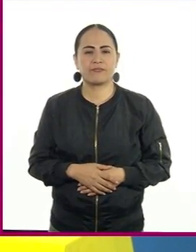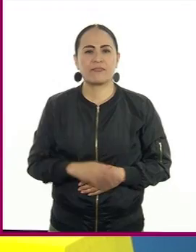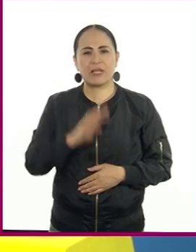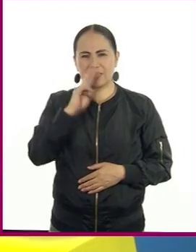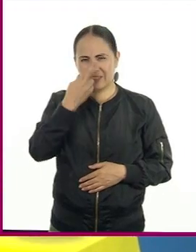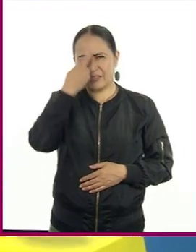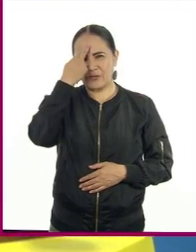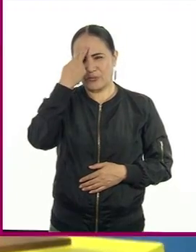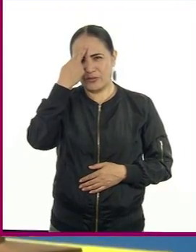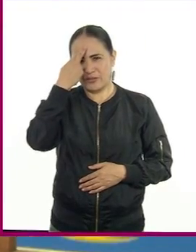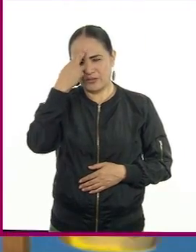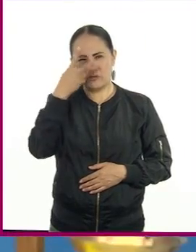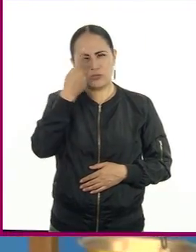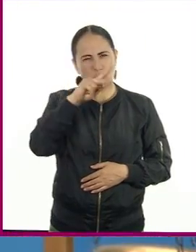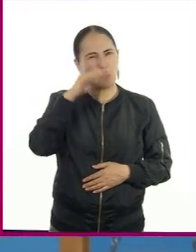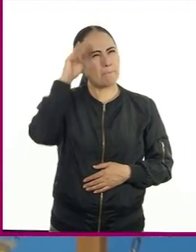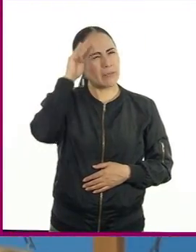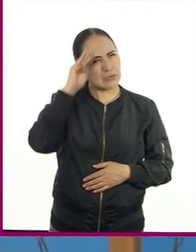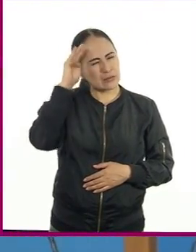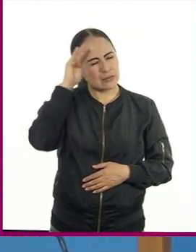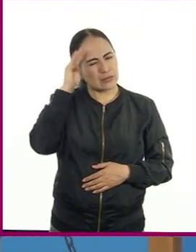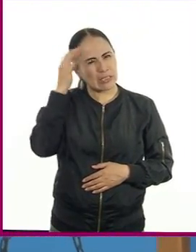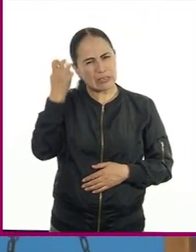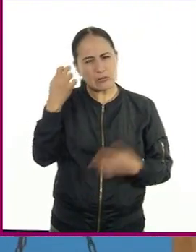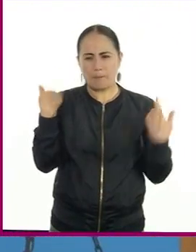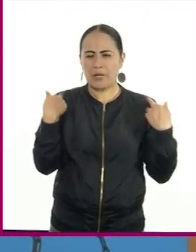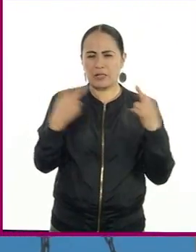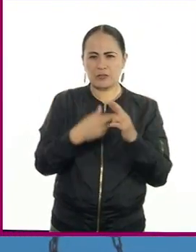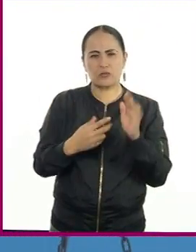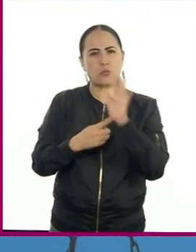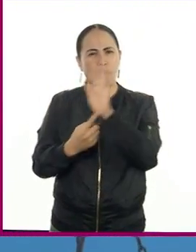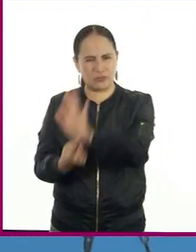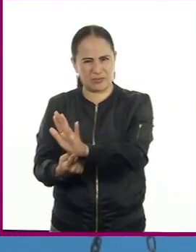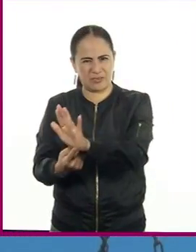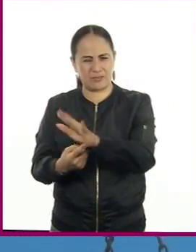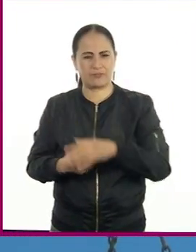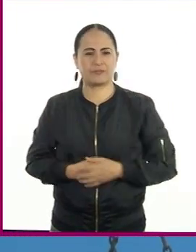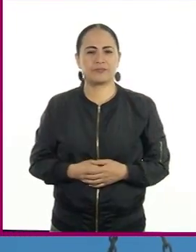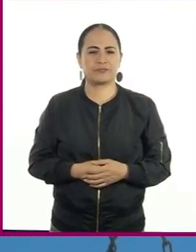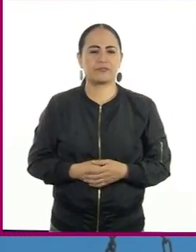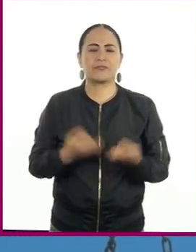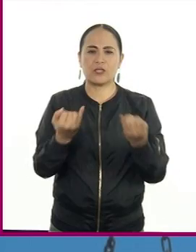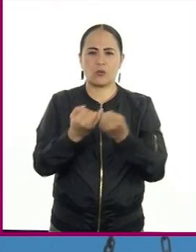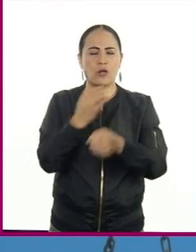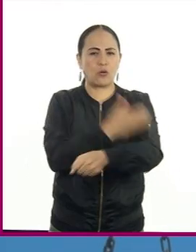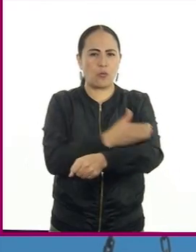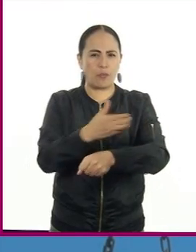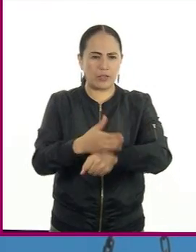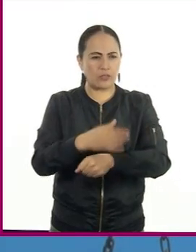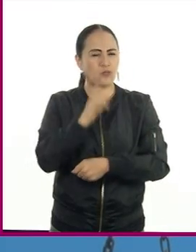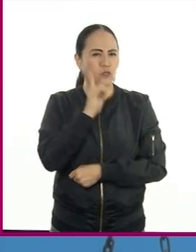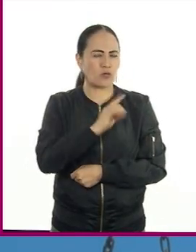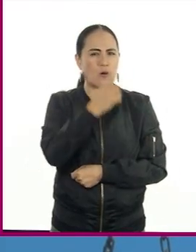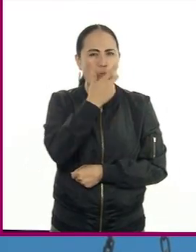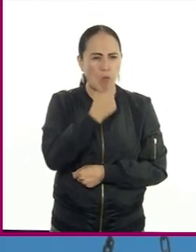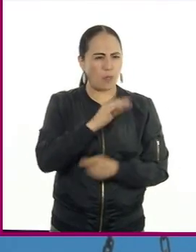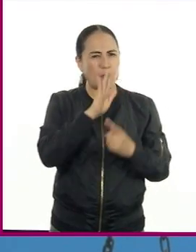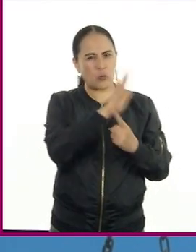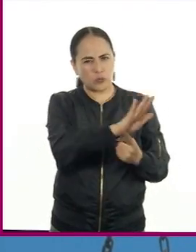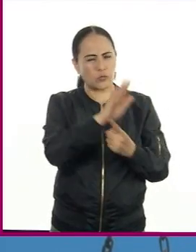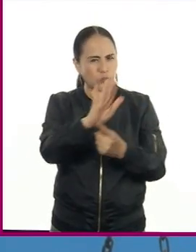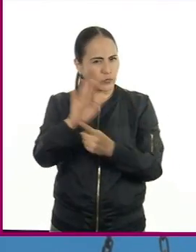Recuerden compartir sus reflexiones con su docente de la asignatura y con sus compañeras y compañeros de